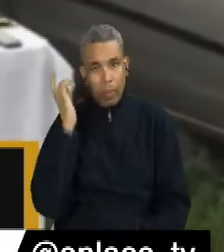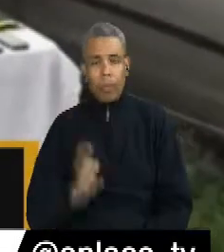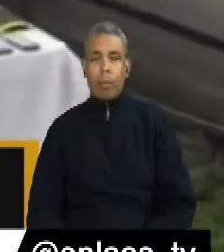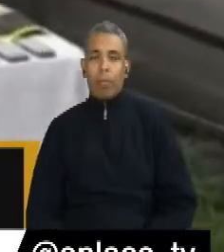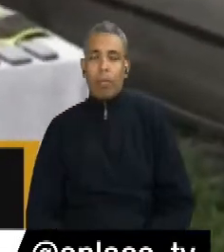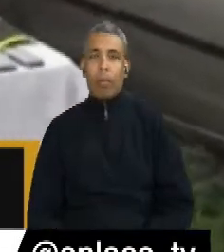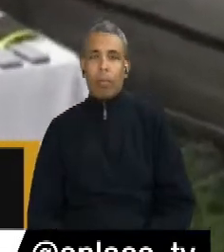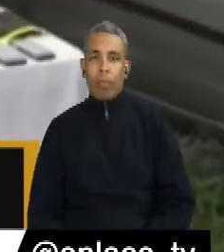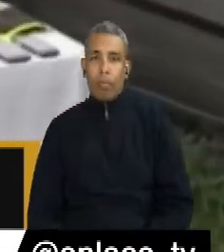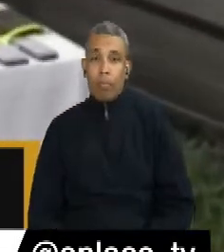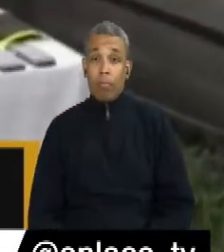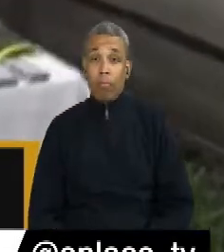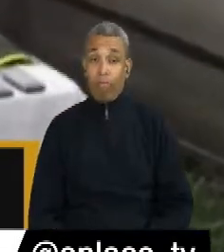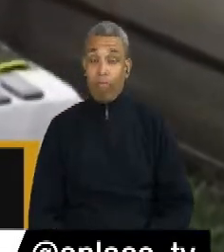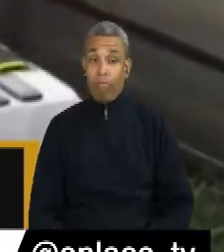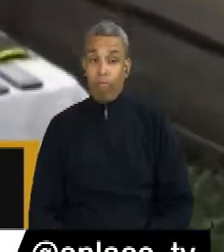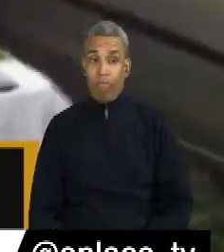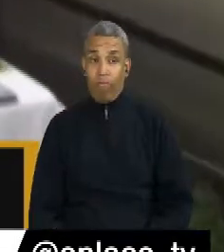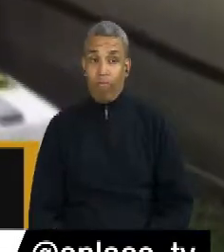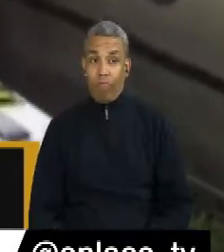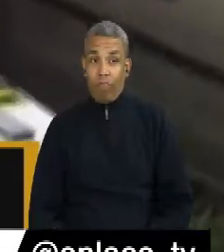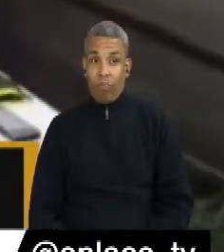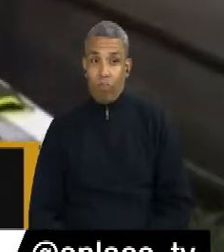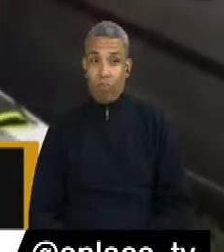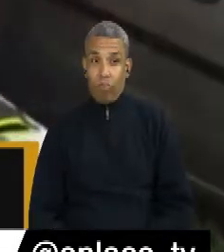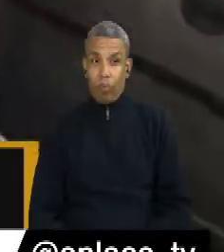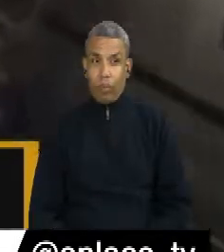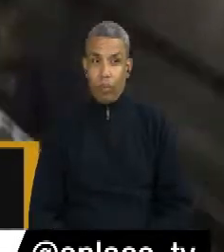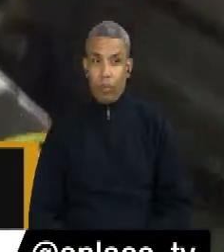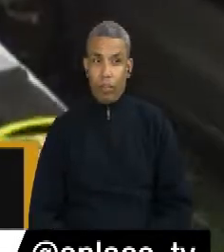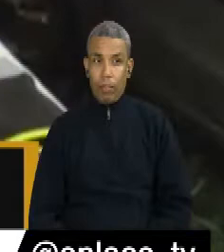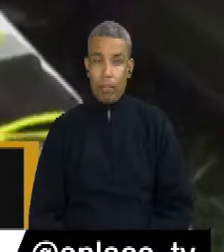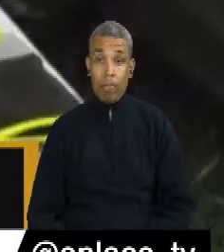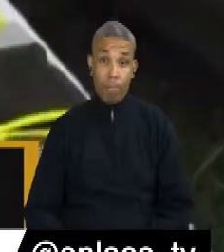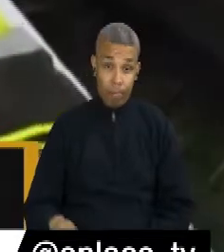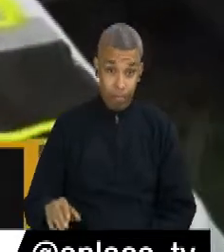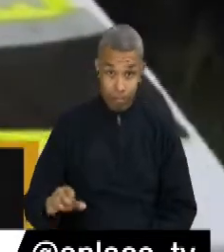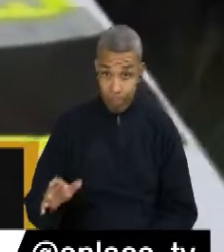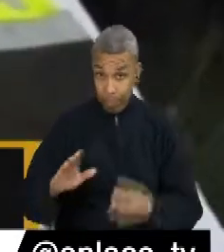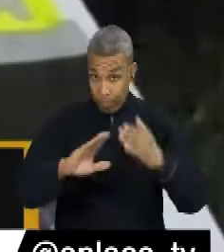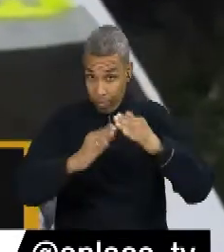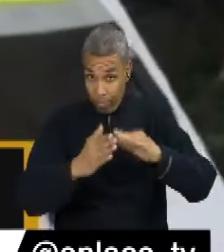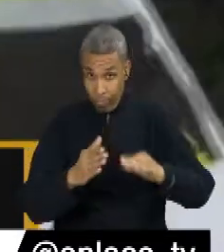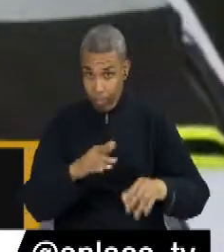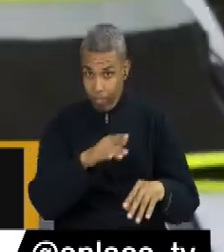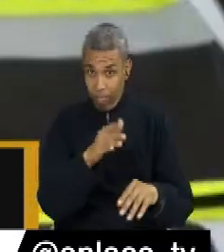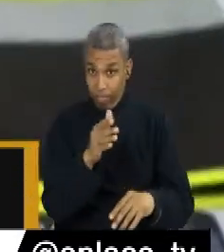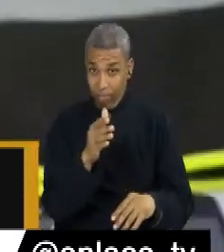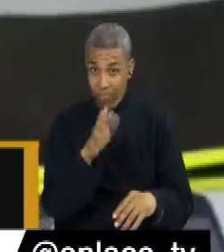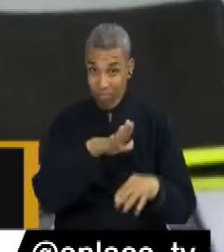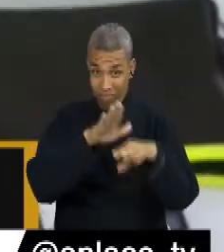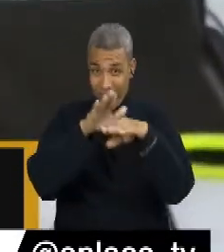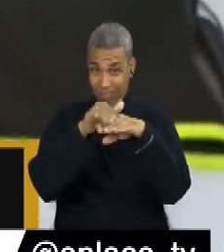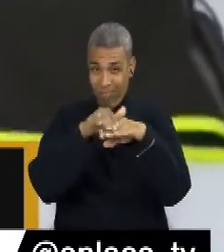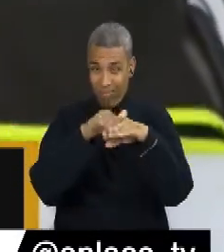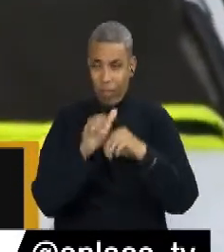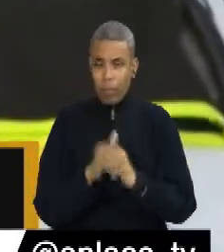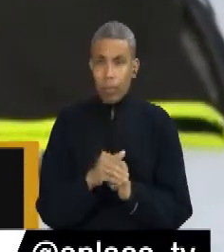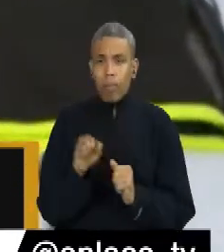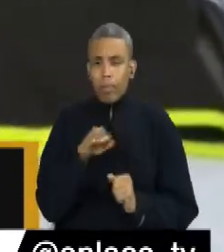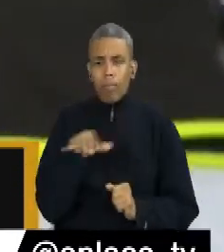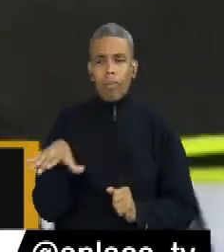y los cuales pues obviamente reiteramos a toda la ciudadanía, no solo en este sector, sino